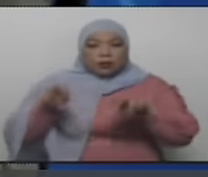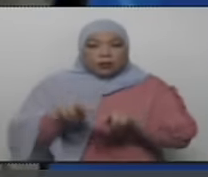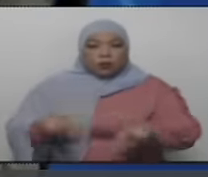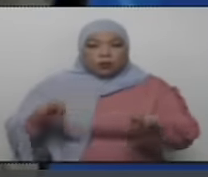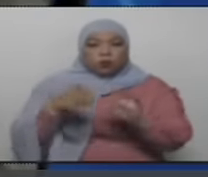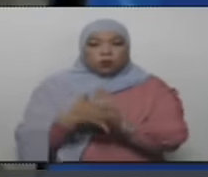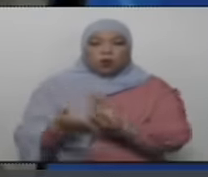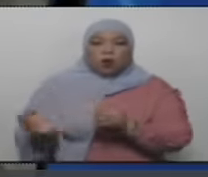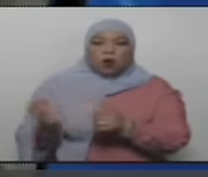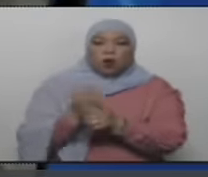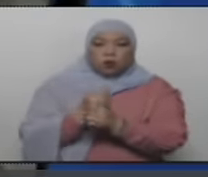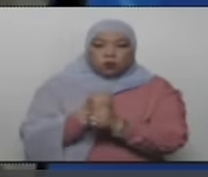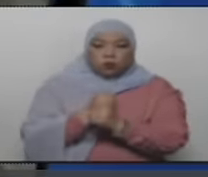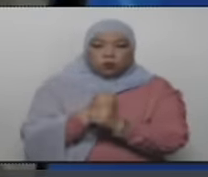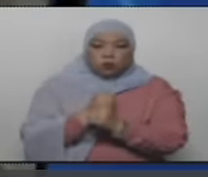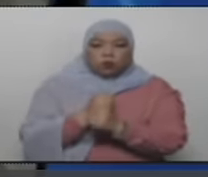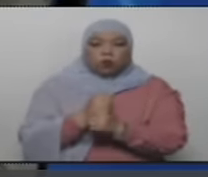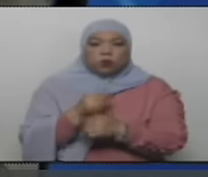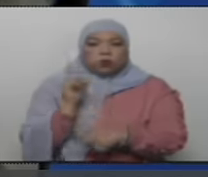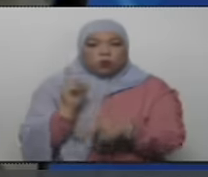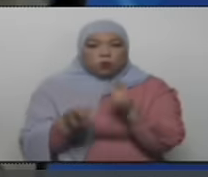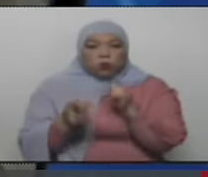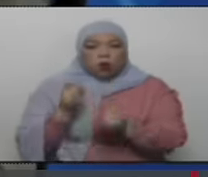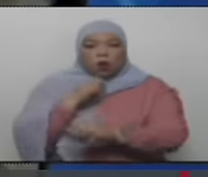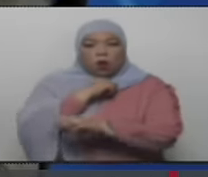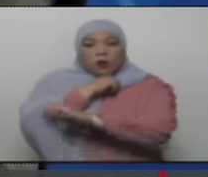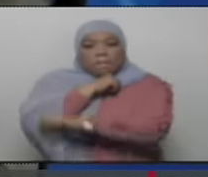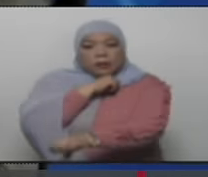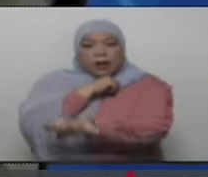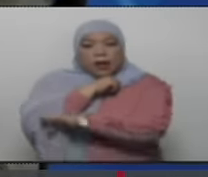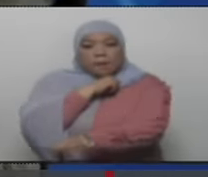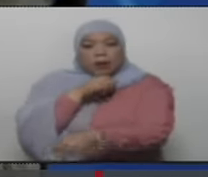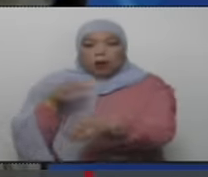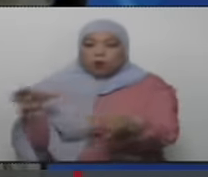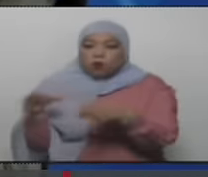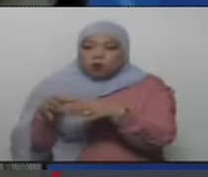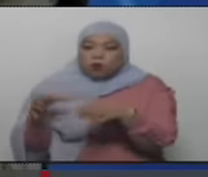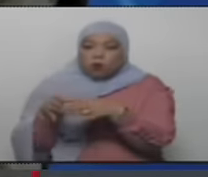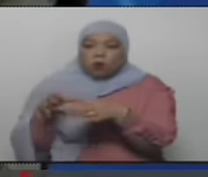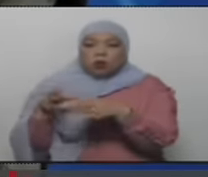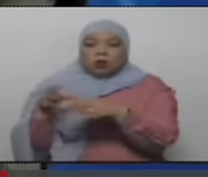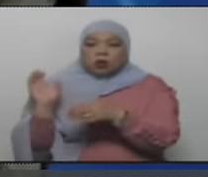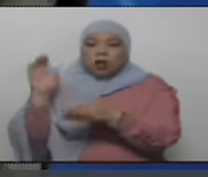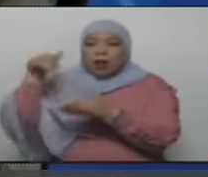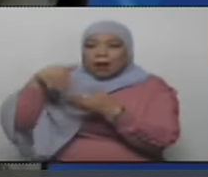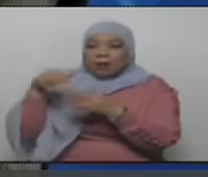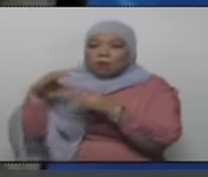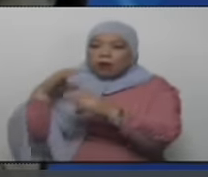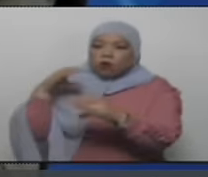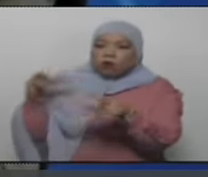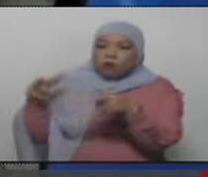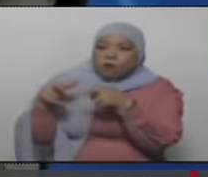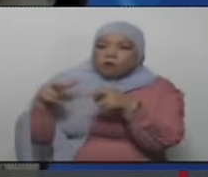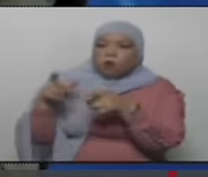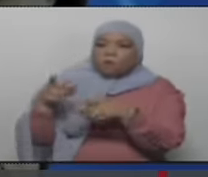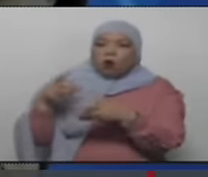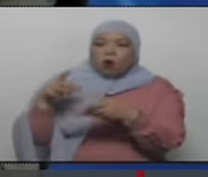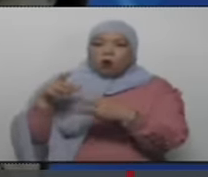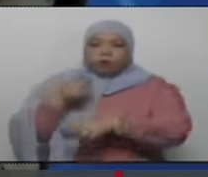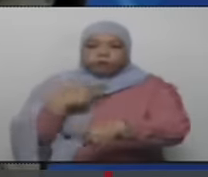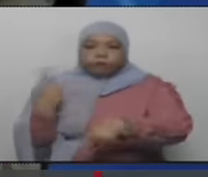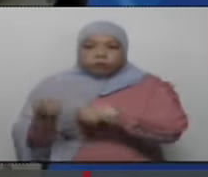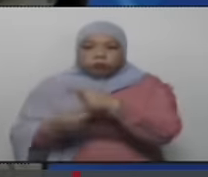han captado a bandas criminales, el Tren de Aragua, el Tren del Llano,